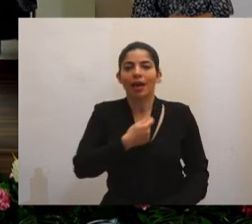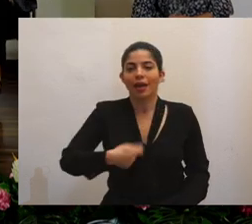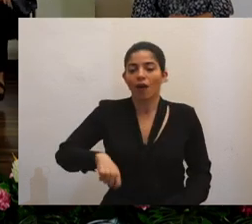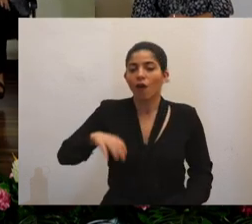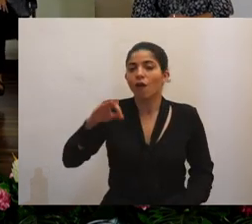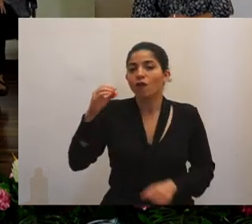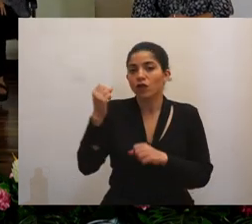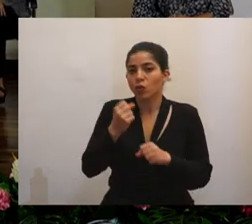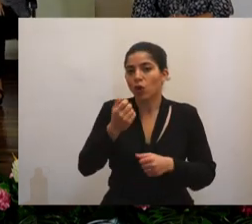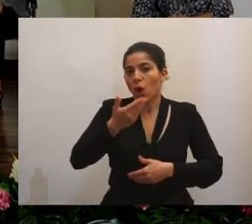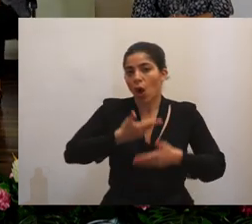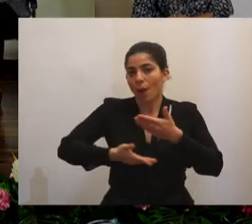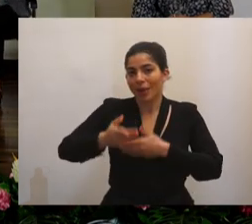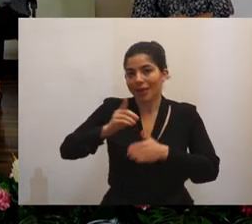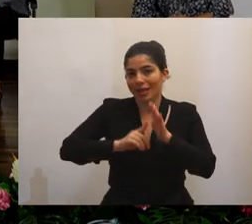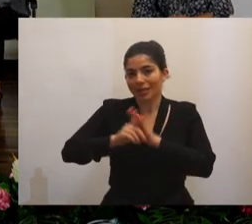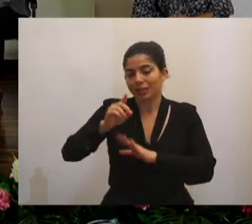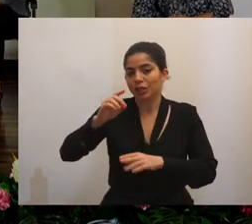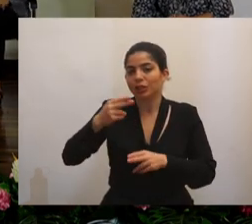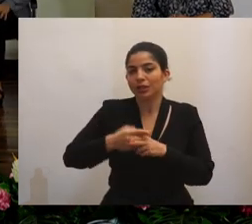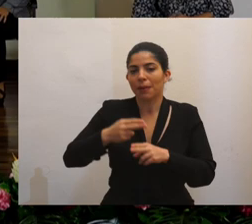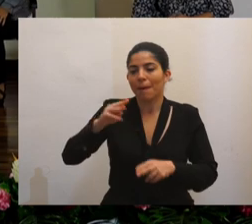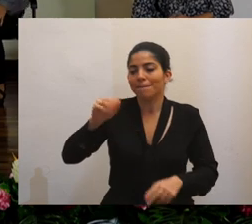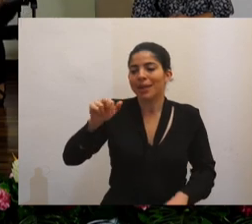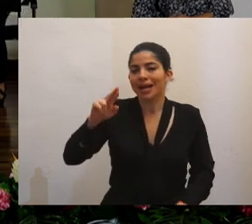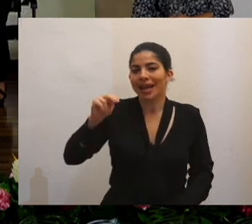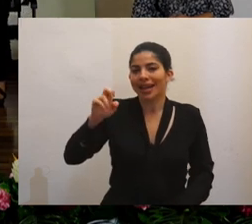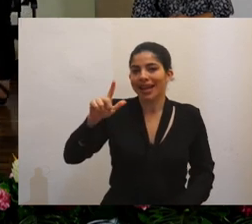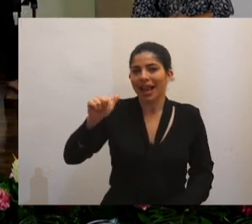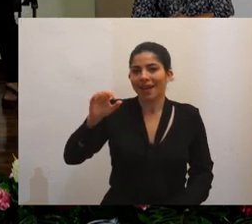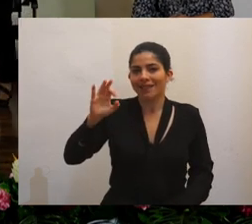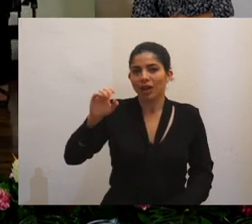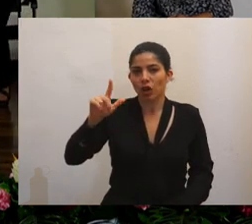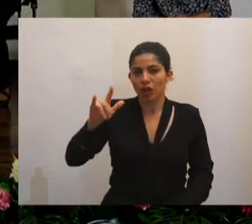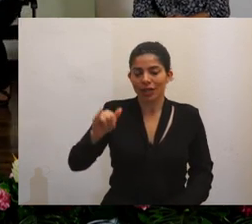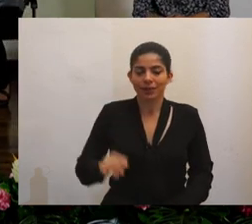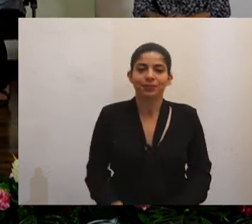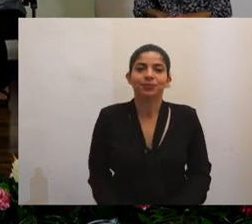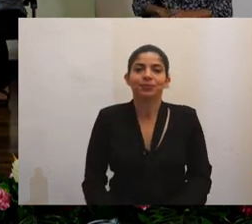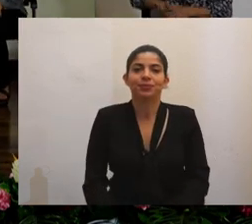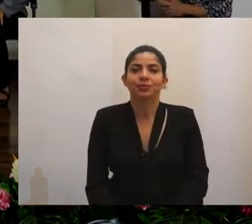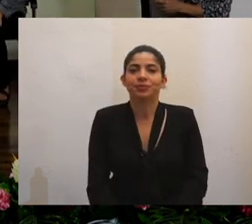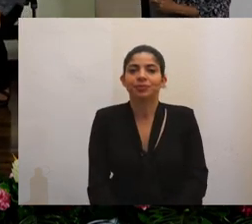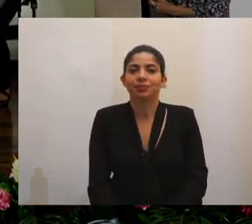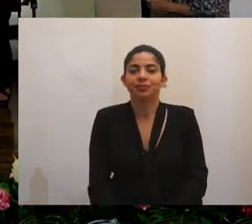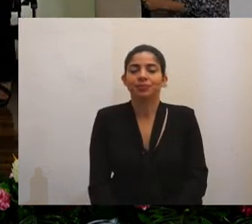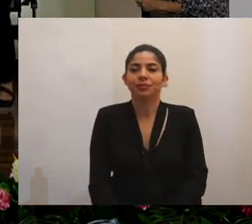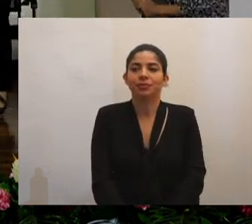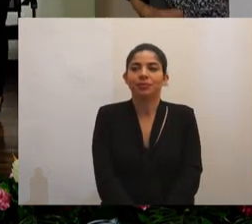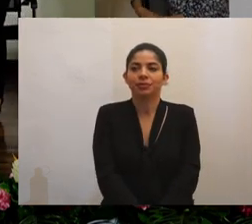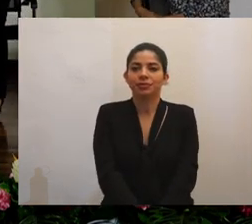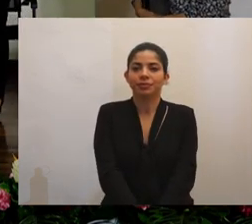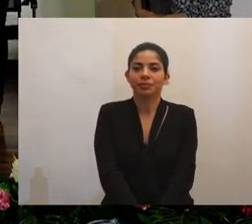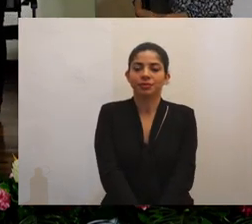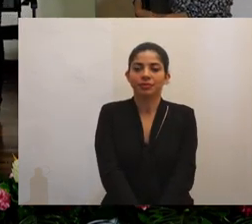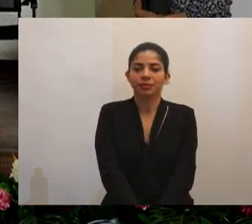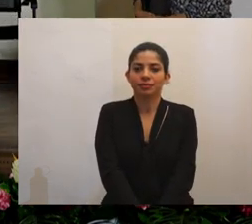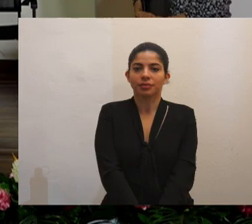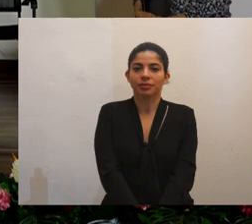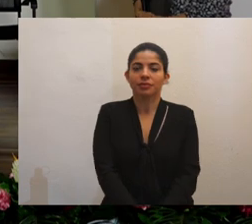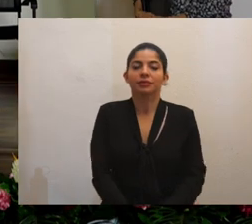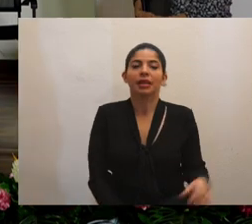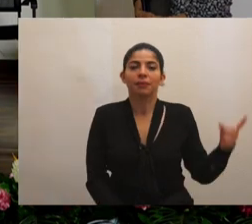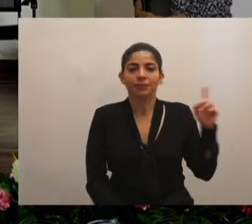Funde Cooperación para el Desarrollo, doña Marianela Feoli. Vamos a permitir que doña